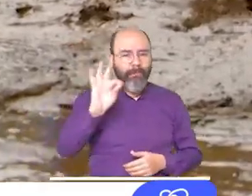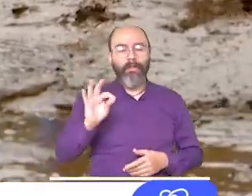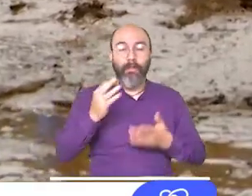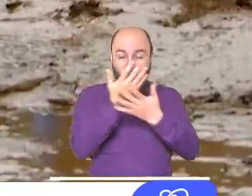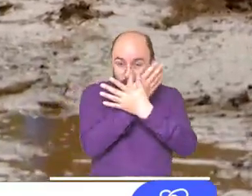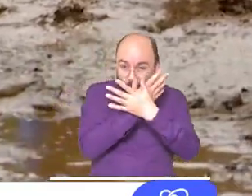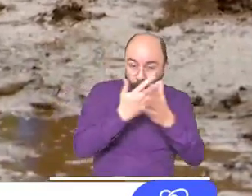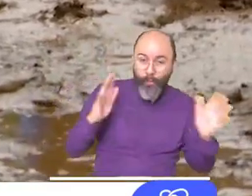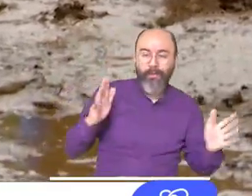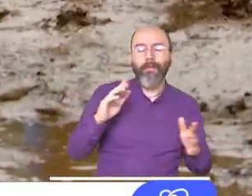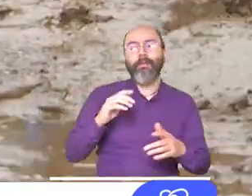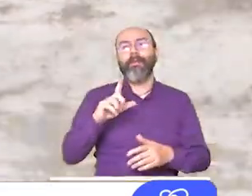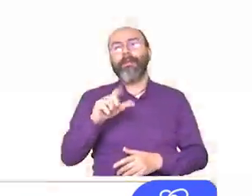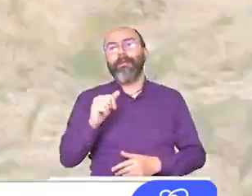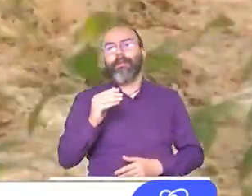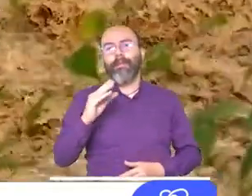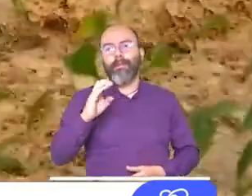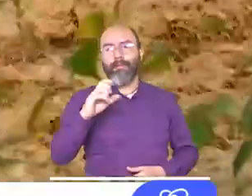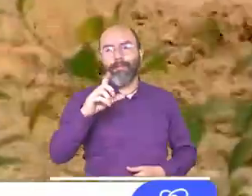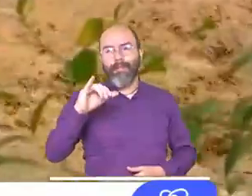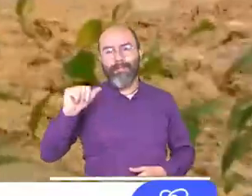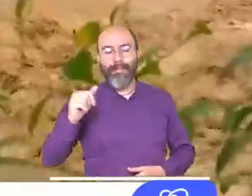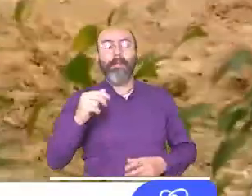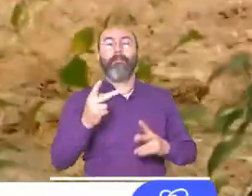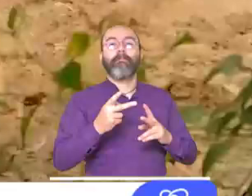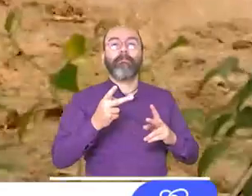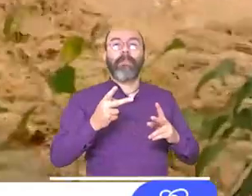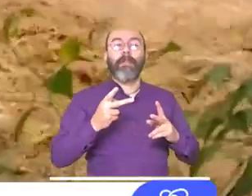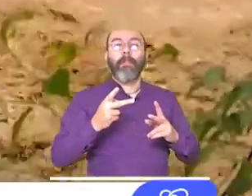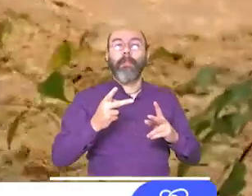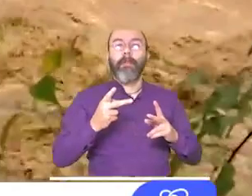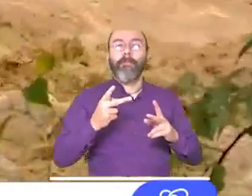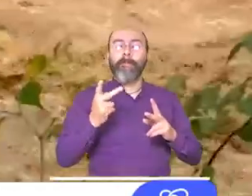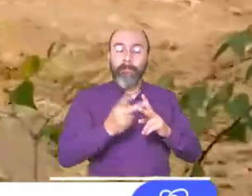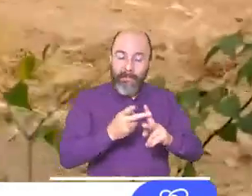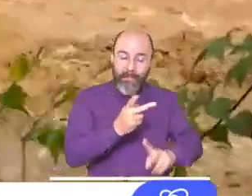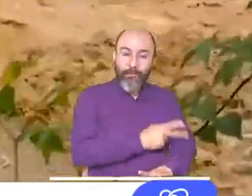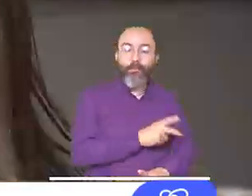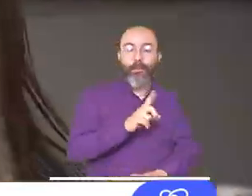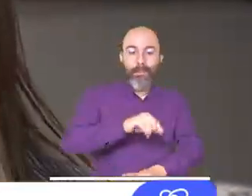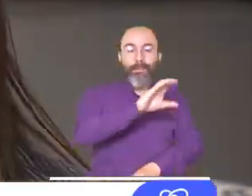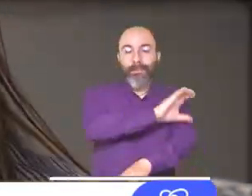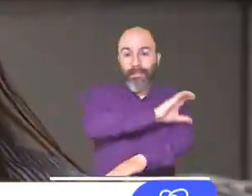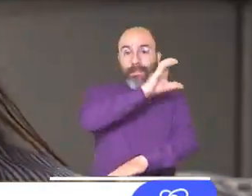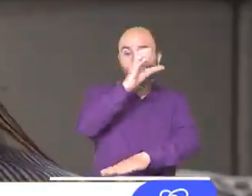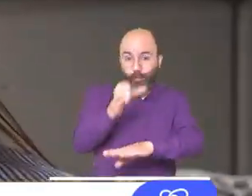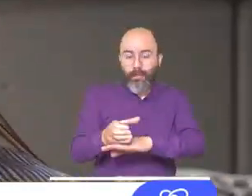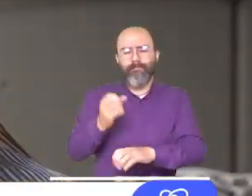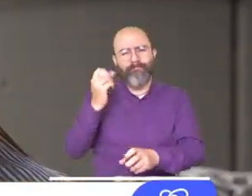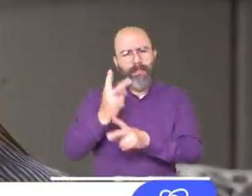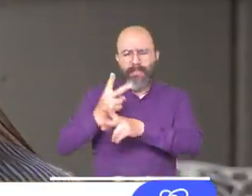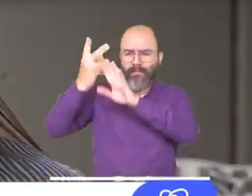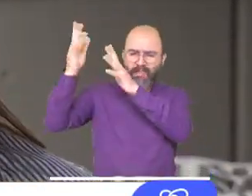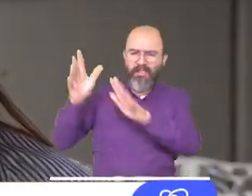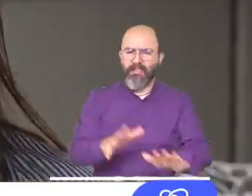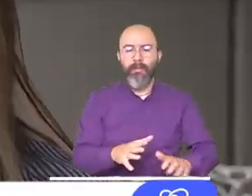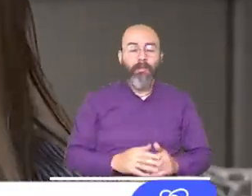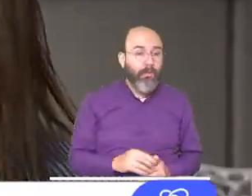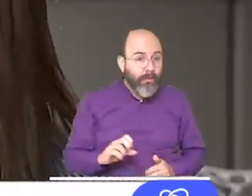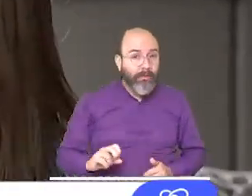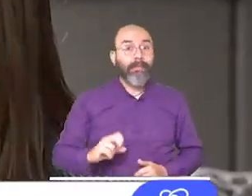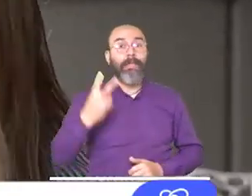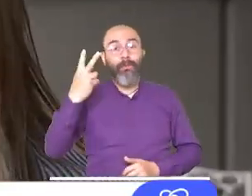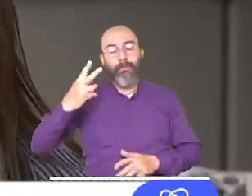apívoro y santuario están en máximo riesgo de deslizamiento de tierra estamos en la segunda temporada de lluvias del año